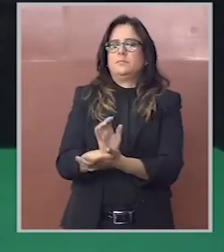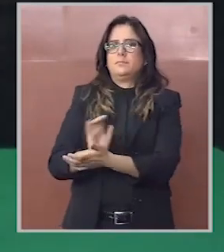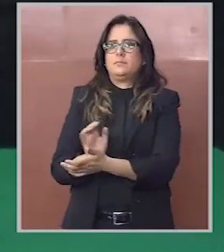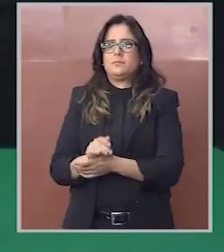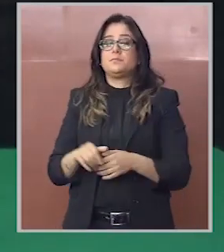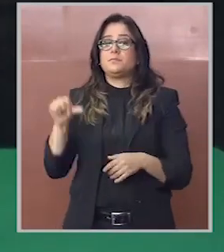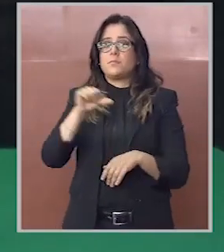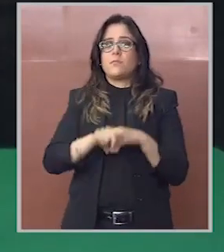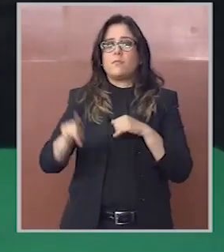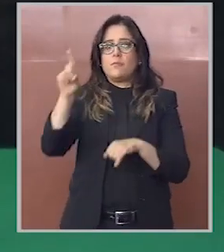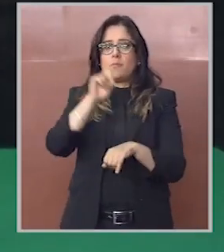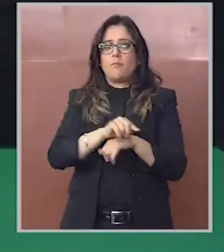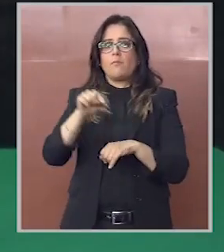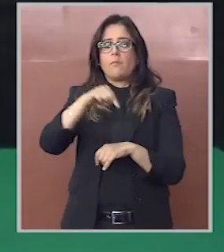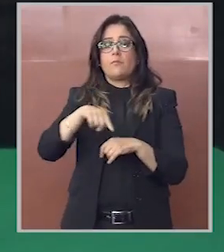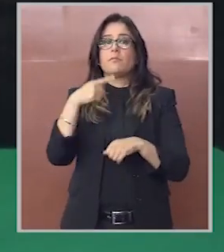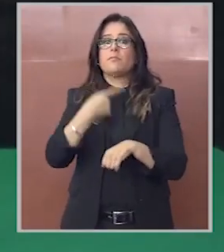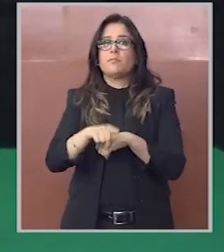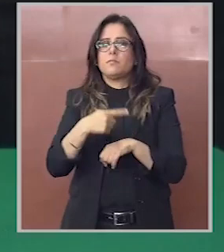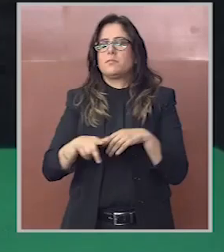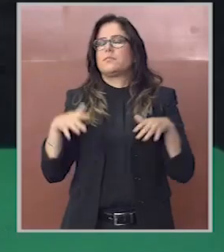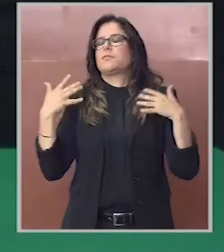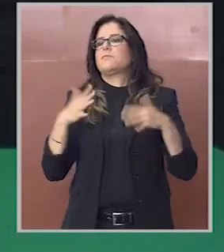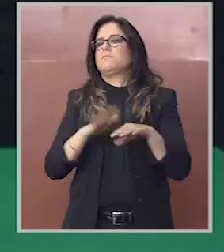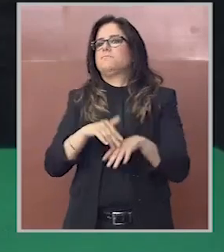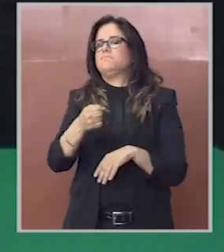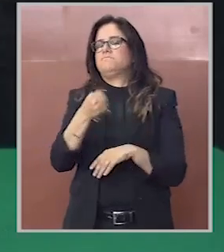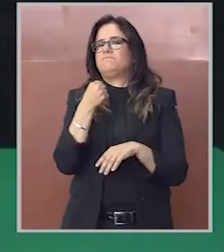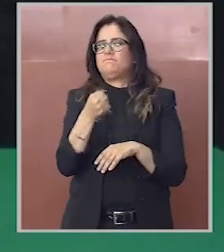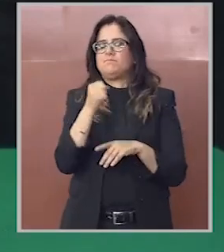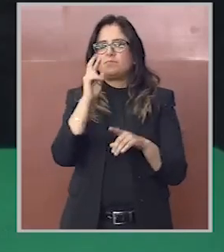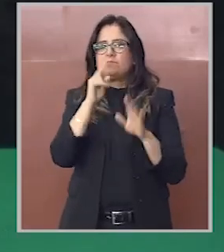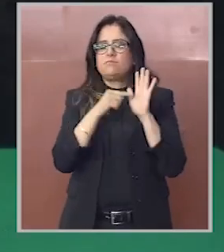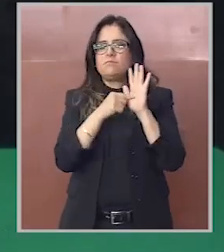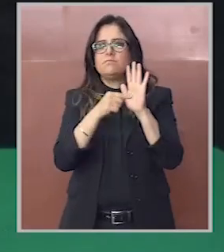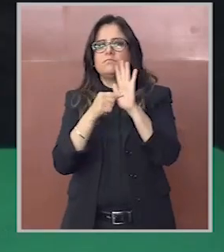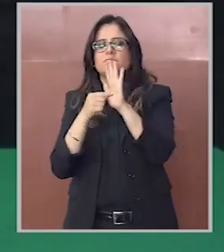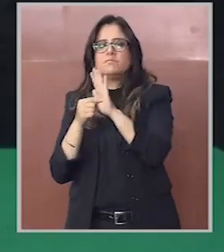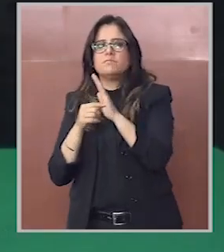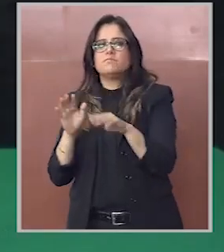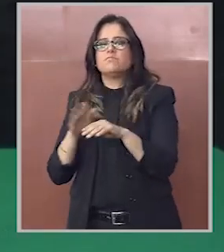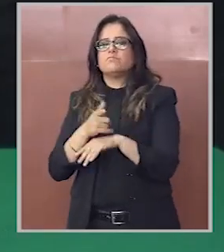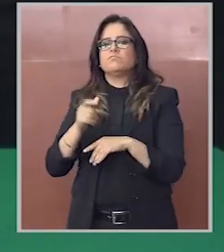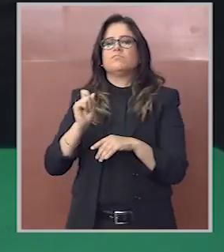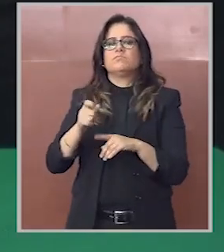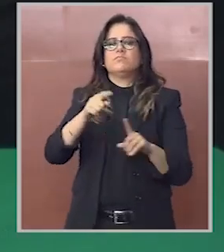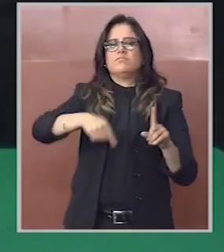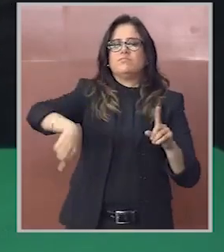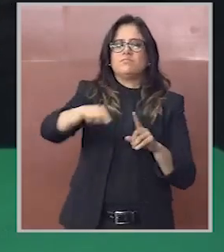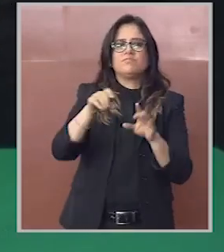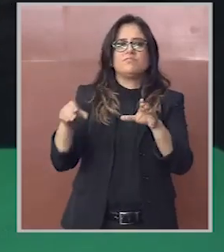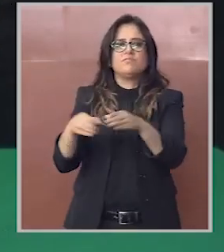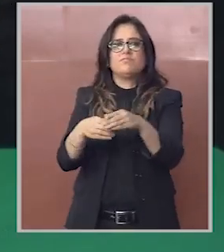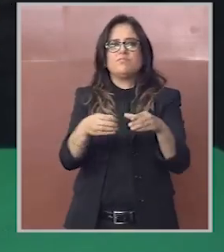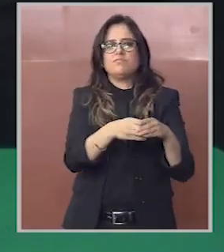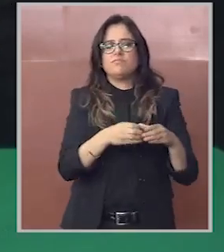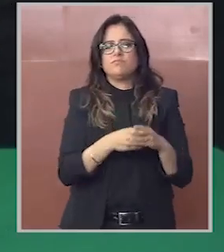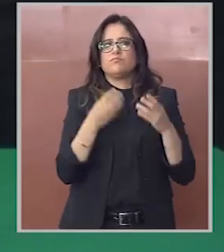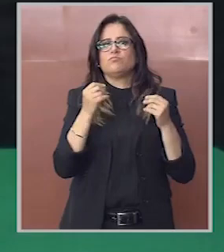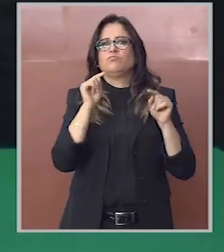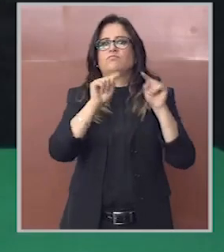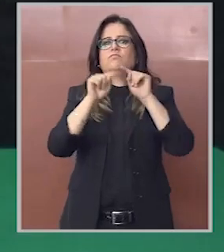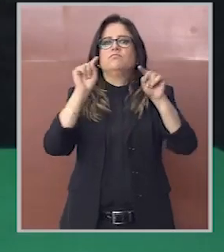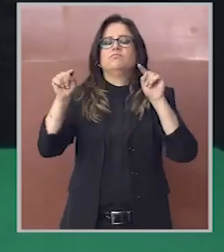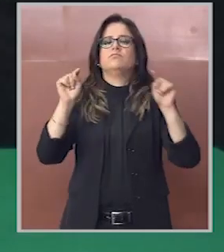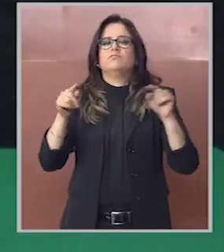latente con estos populismos autoritarios que están en presentes en muchos países no me voy a referir a ninguno en